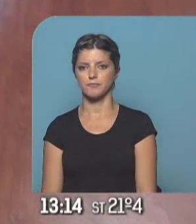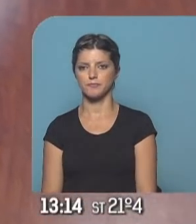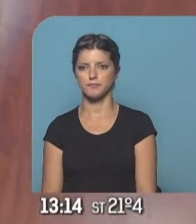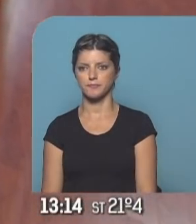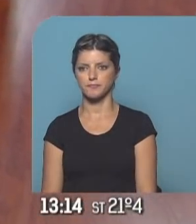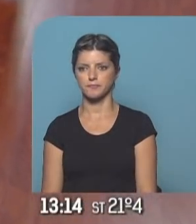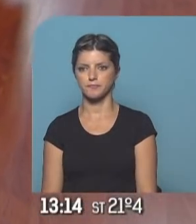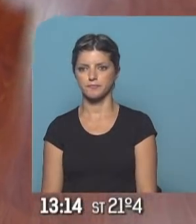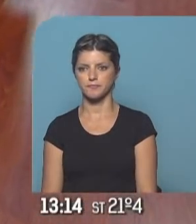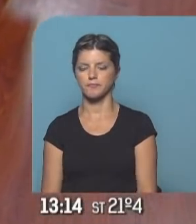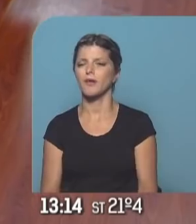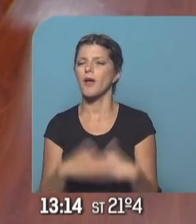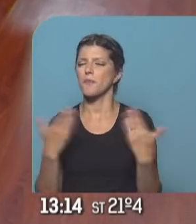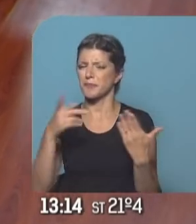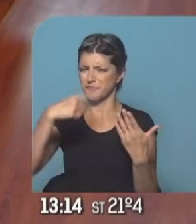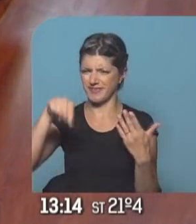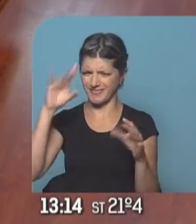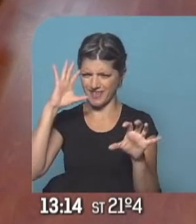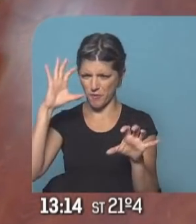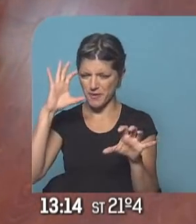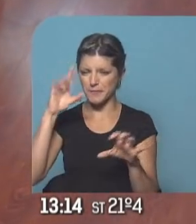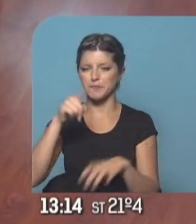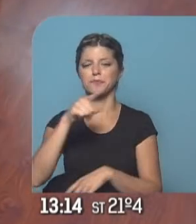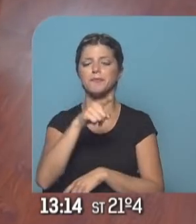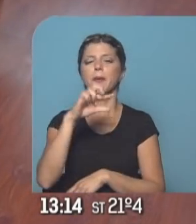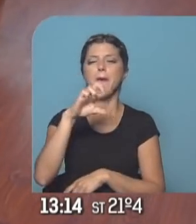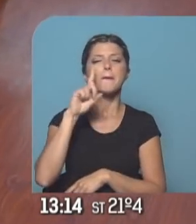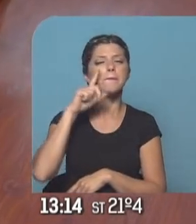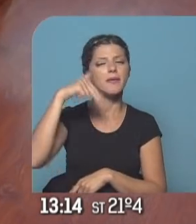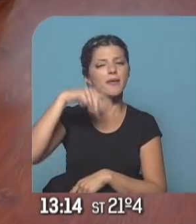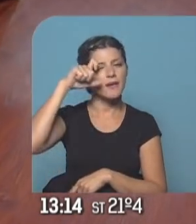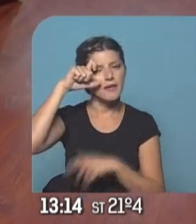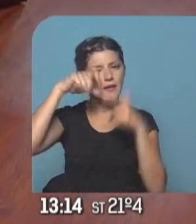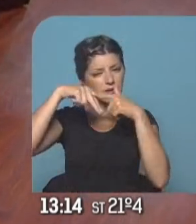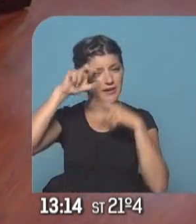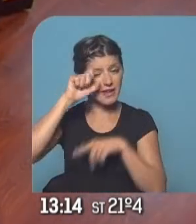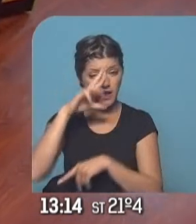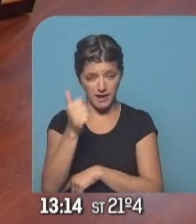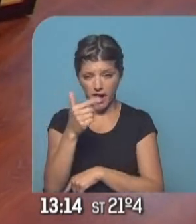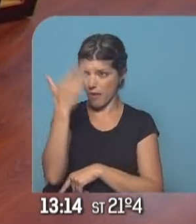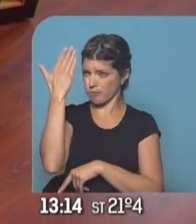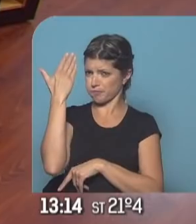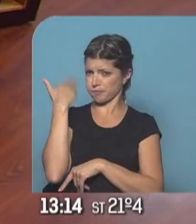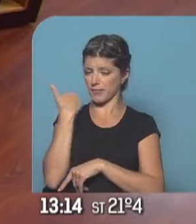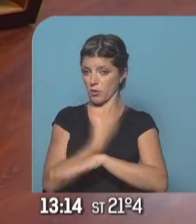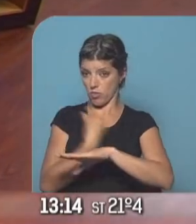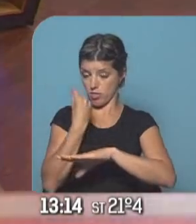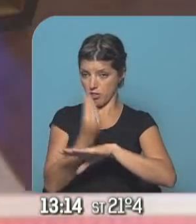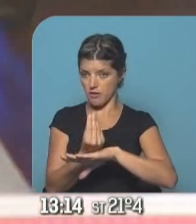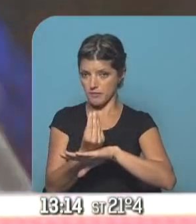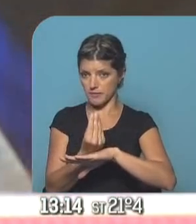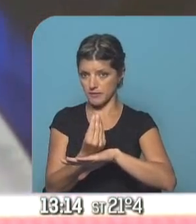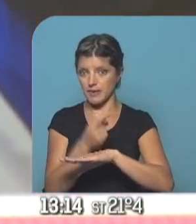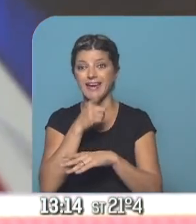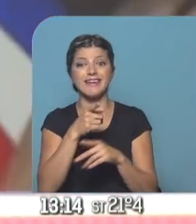Tal vez ustedes recuerden que cuando asumió Sebastián Piñera en la elección anterior, cuando había terminado su gobierno, Bachelet tenía unos